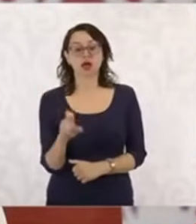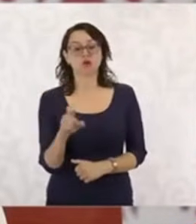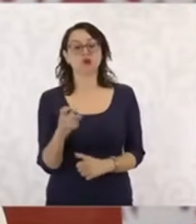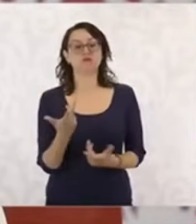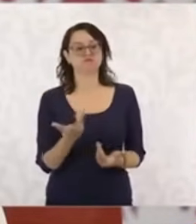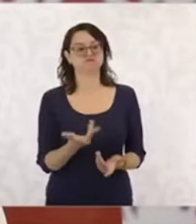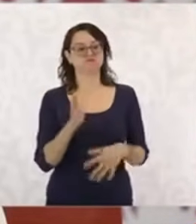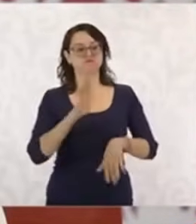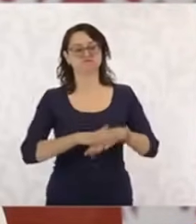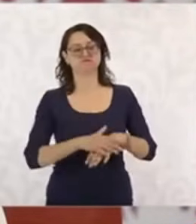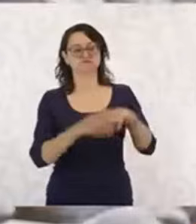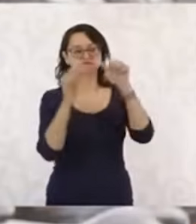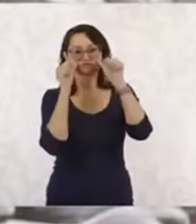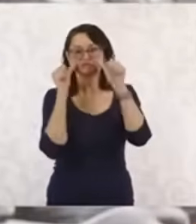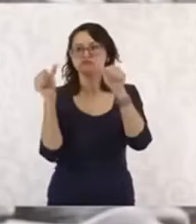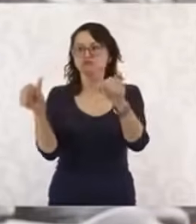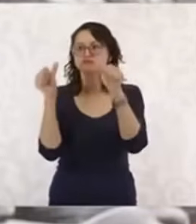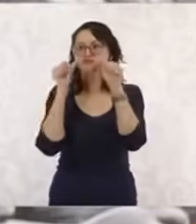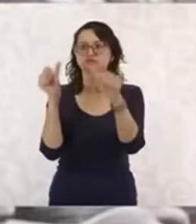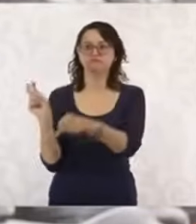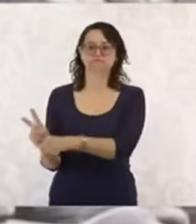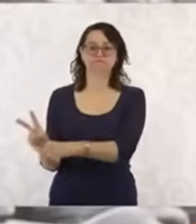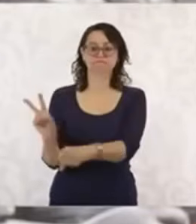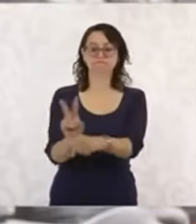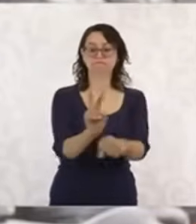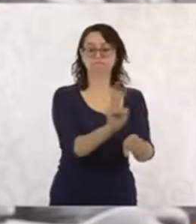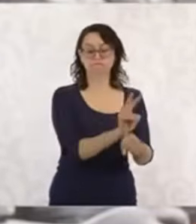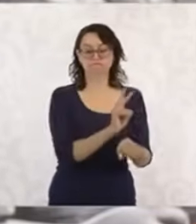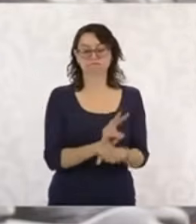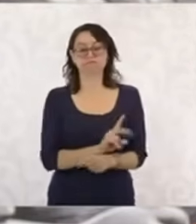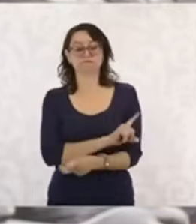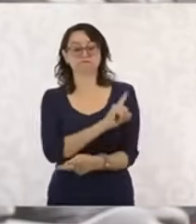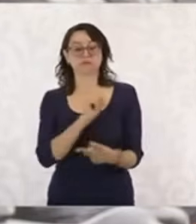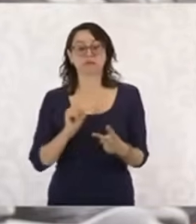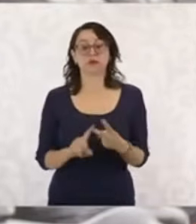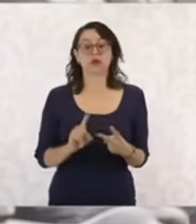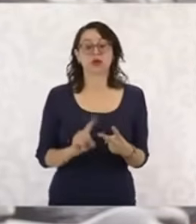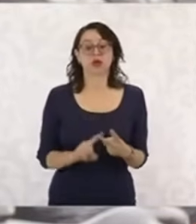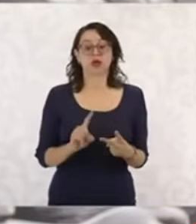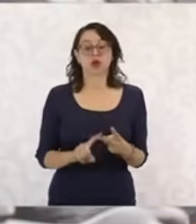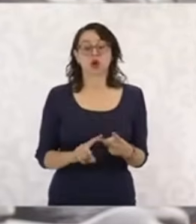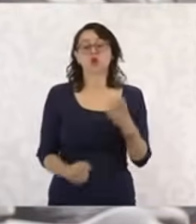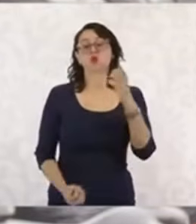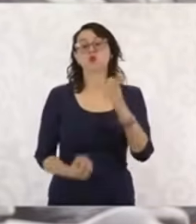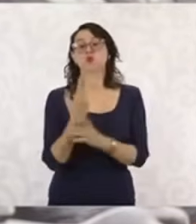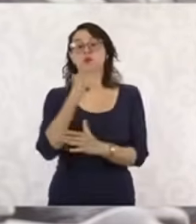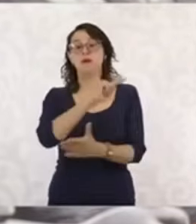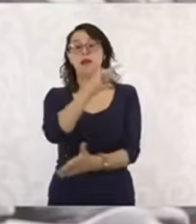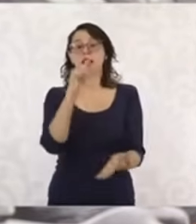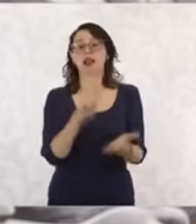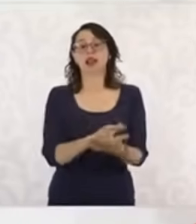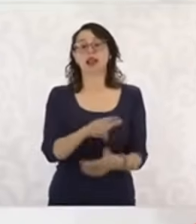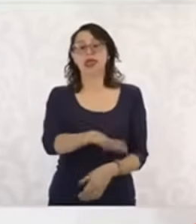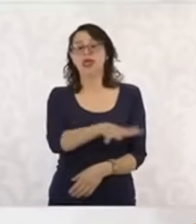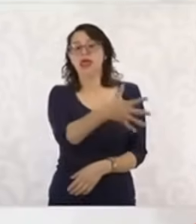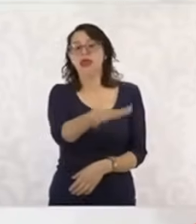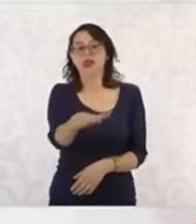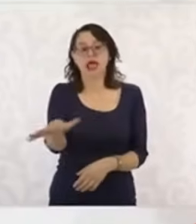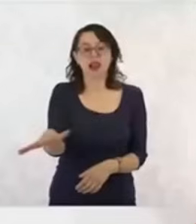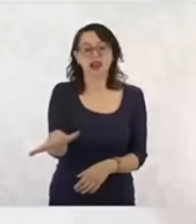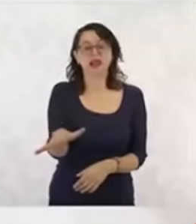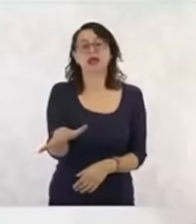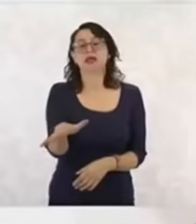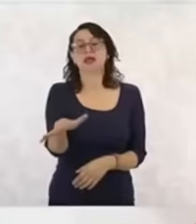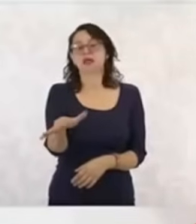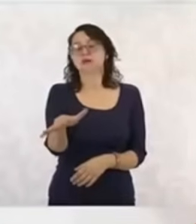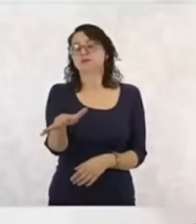mejor rectoría del Estado. Y por otro lado, la expedición de una ley general que tiene que ver sobre todo